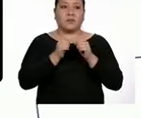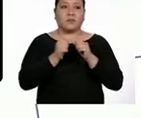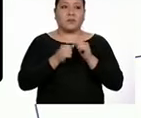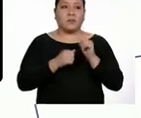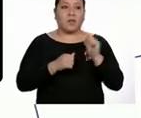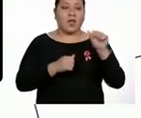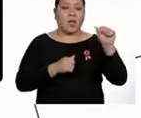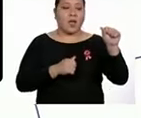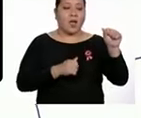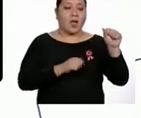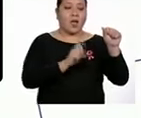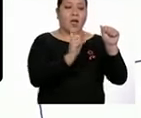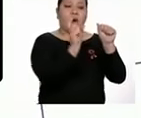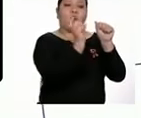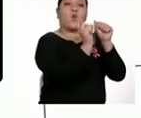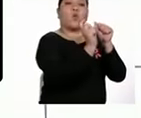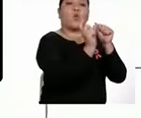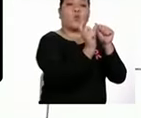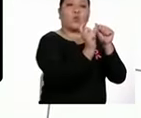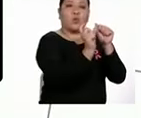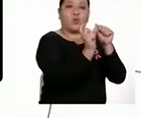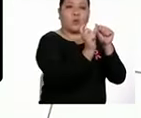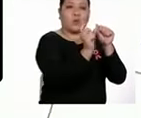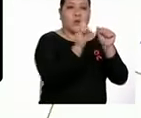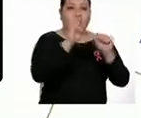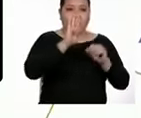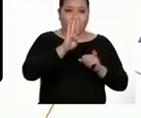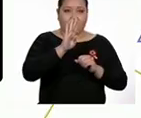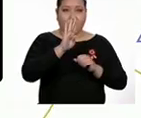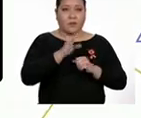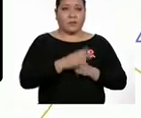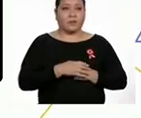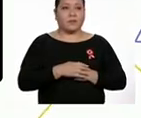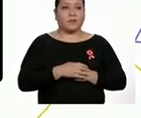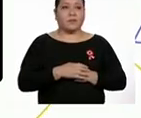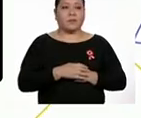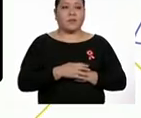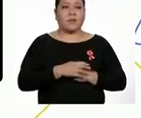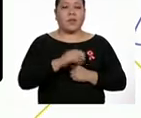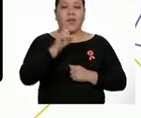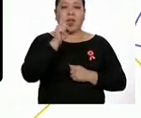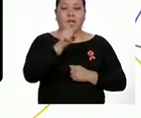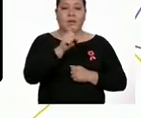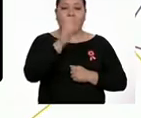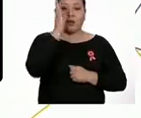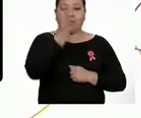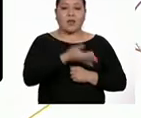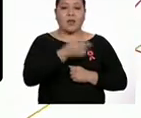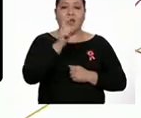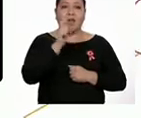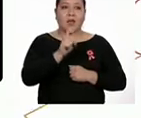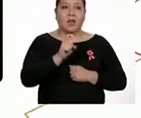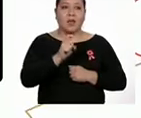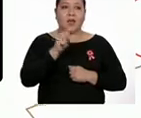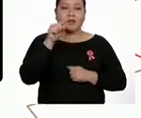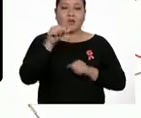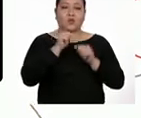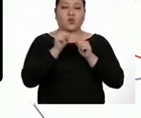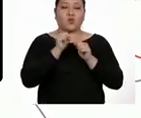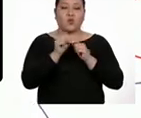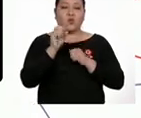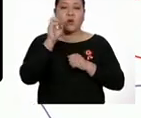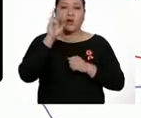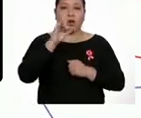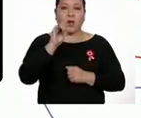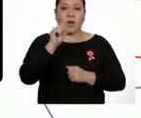que la unión de dos intervalos A y B es igual a X, tal que X es un número